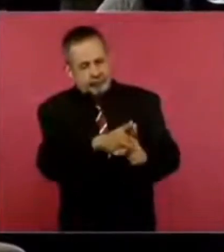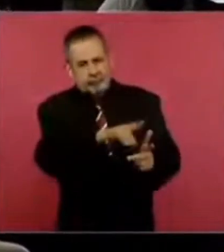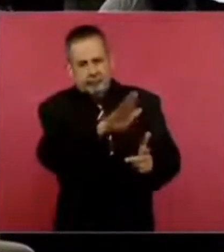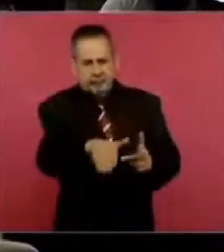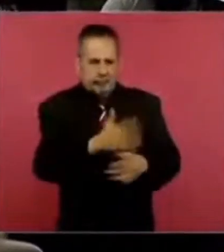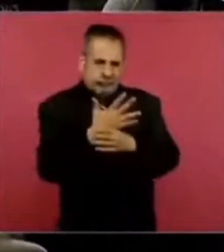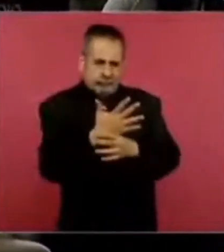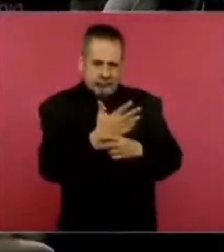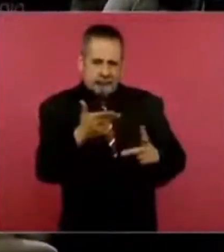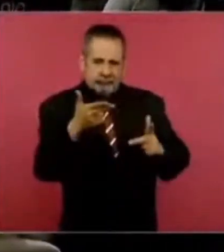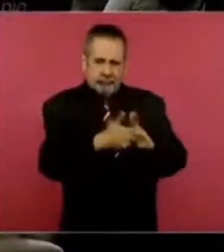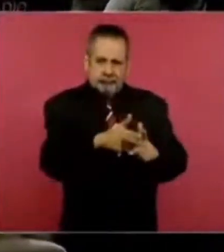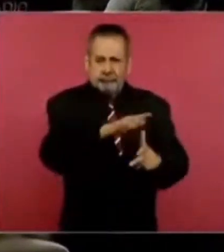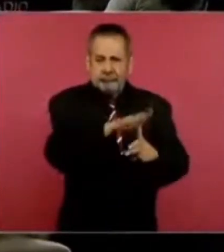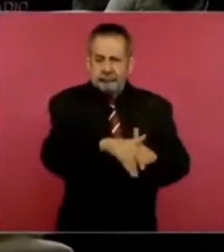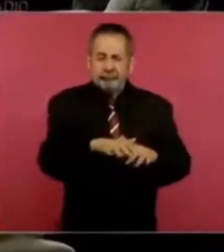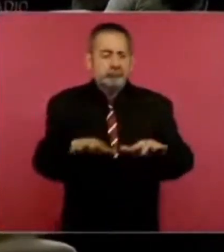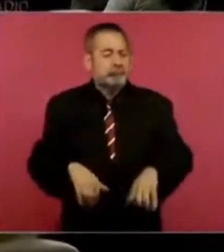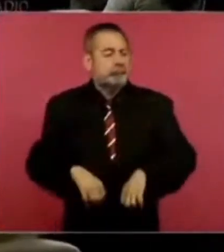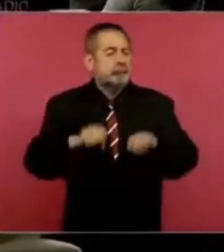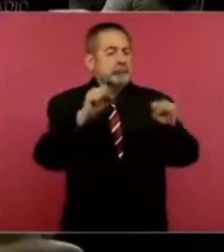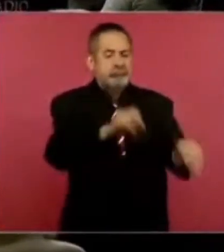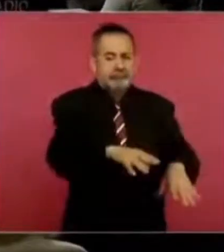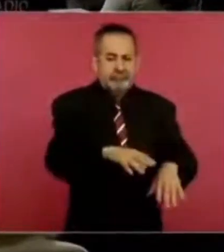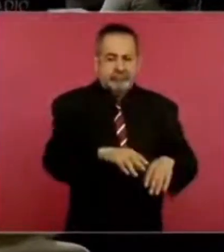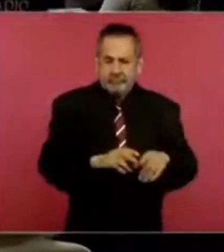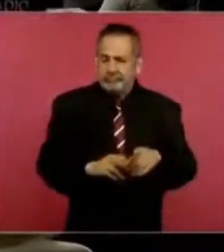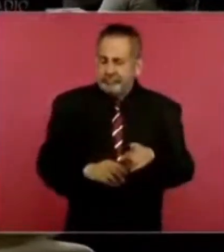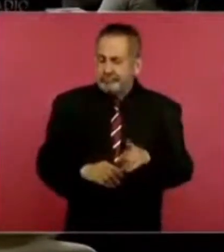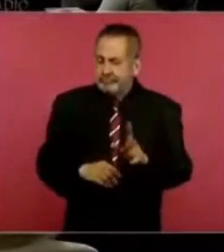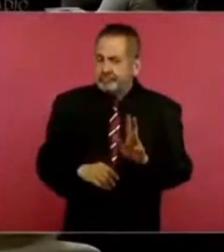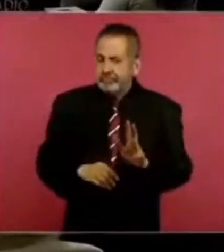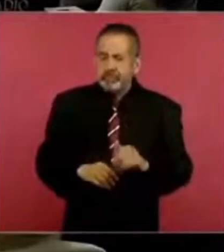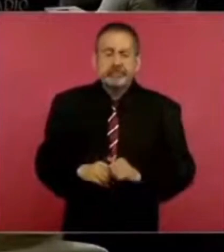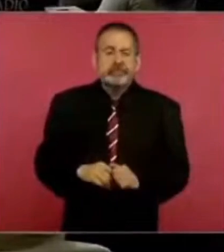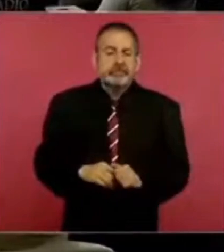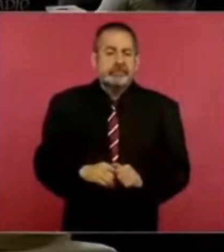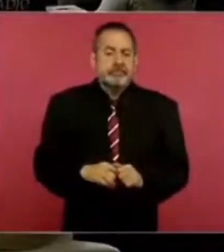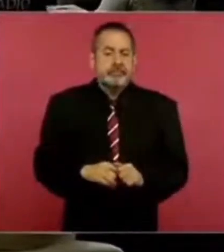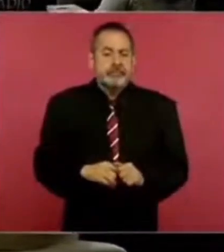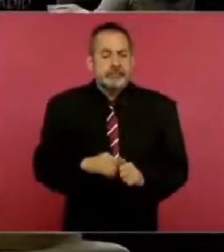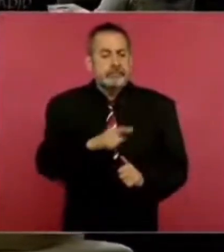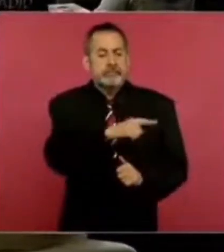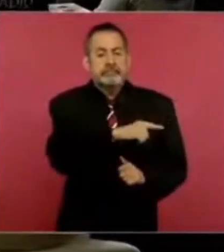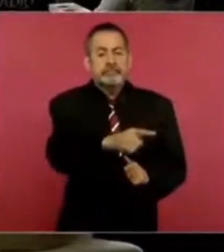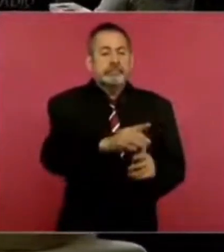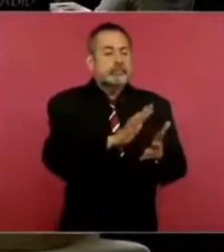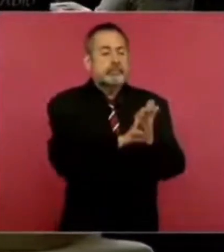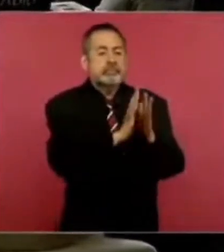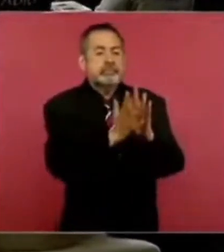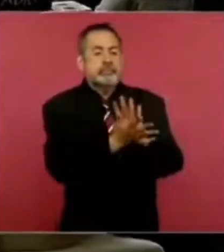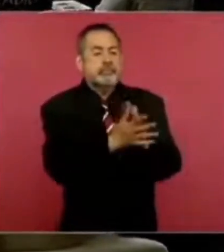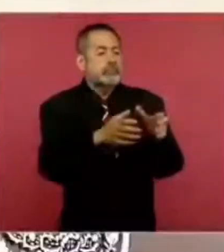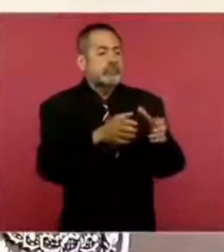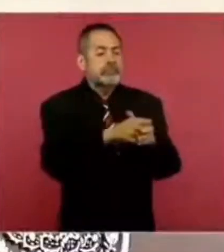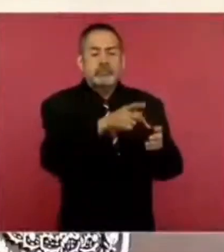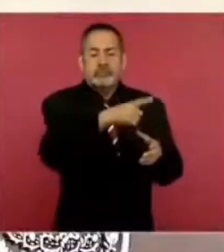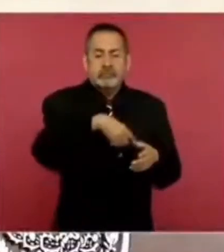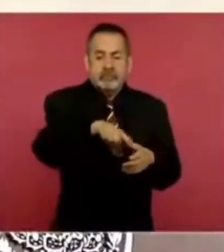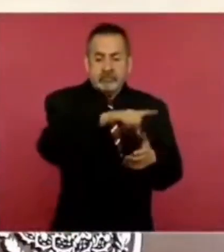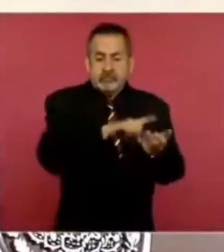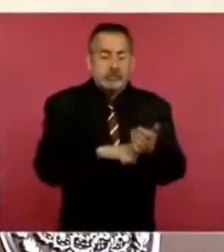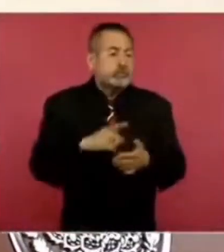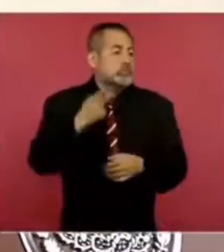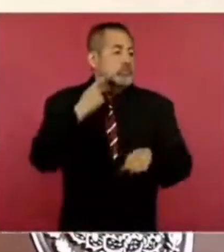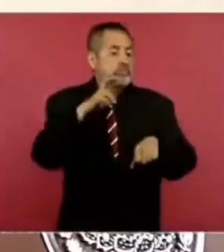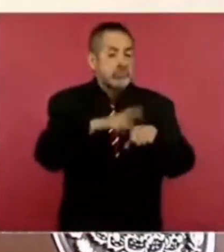y la habían ido a llevar allá, y en una relación de complicidad de la Procuraduría